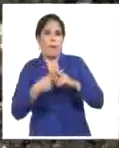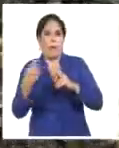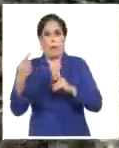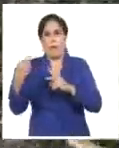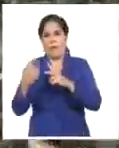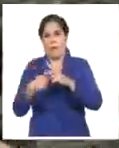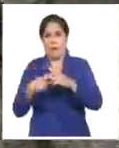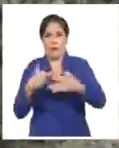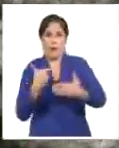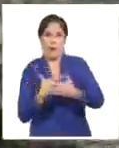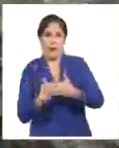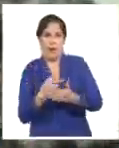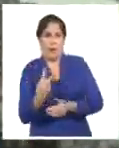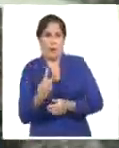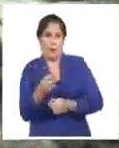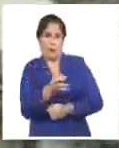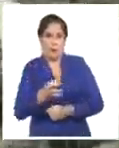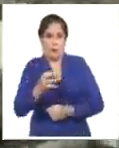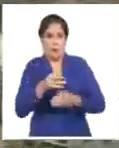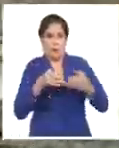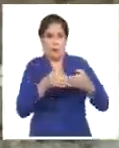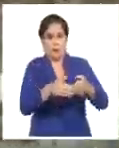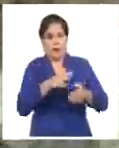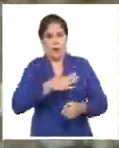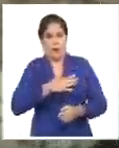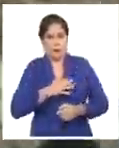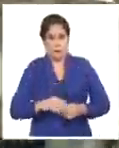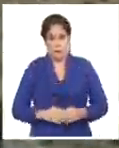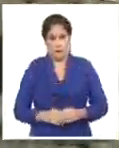Desde Granma, Lisset Márquez, Sistema Informativo de la Televisión.